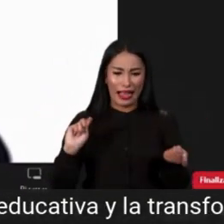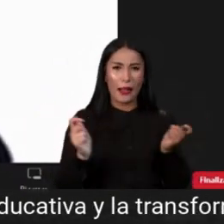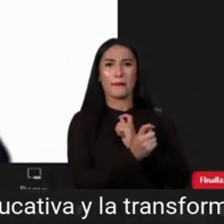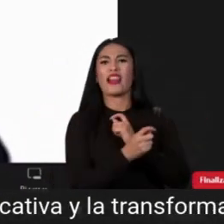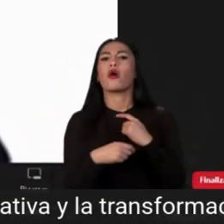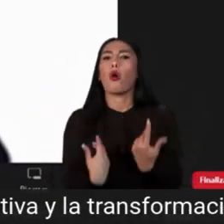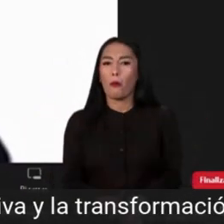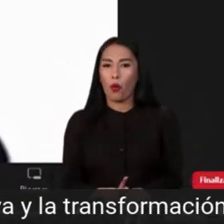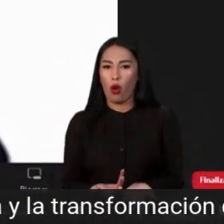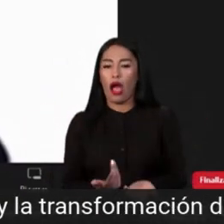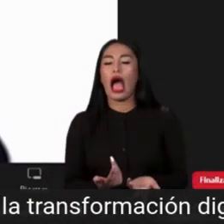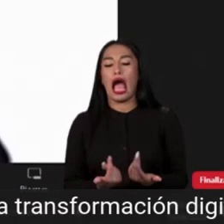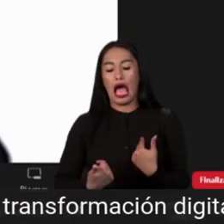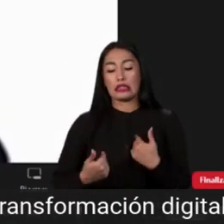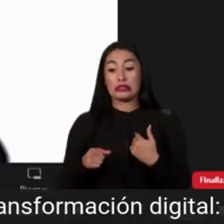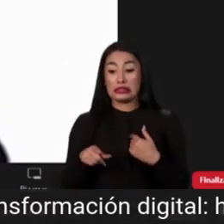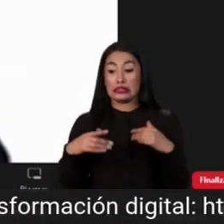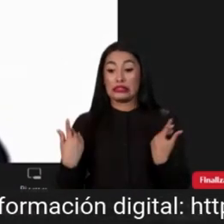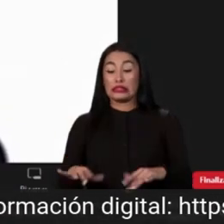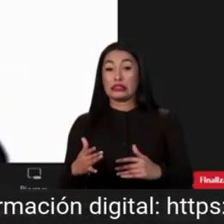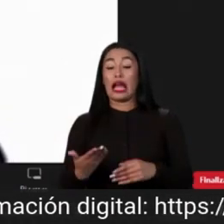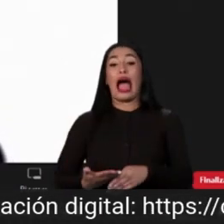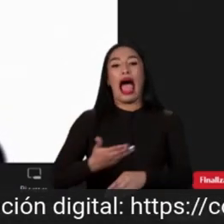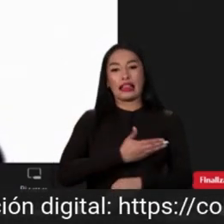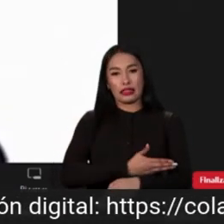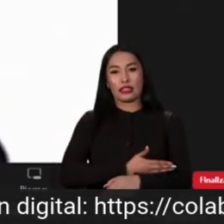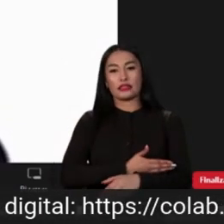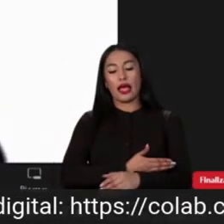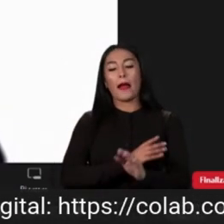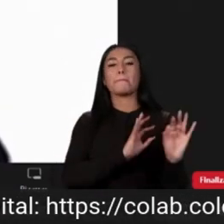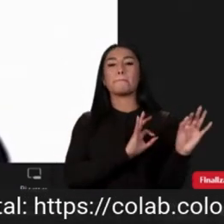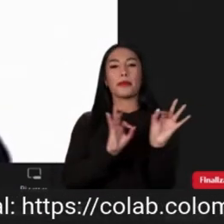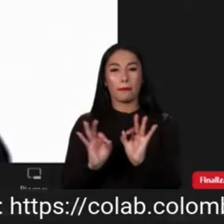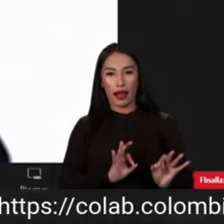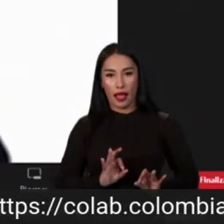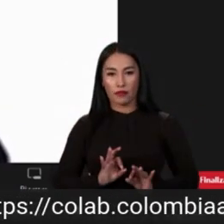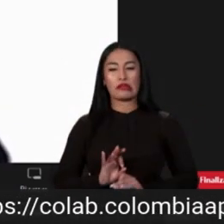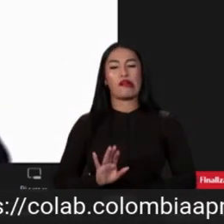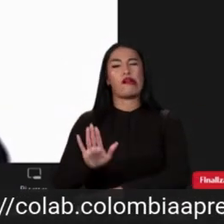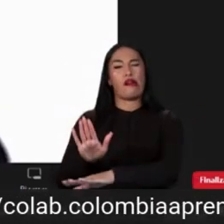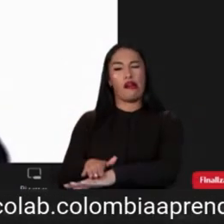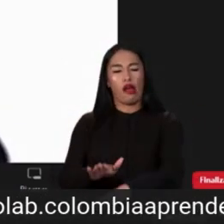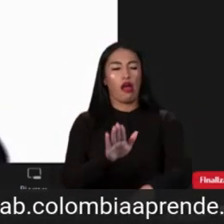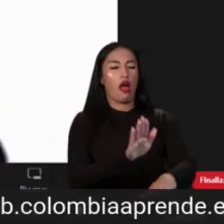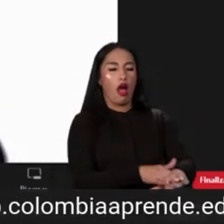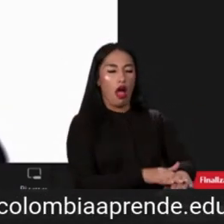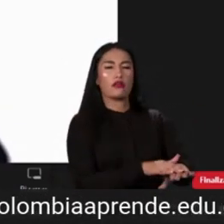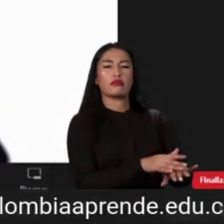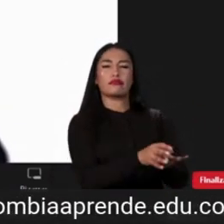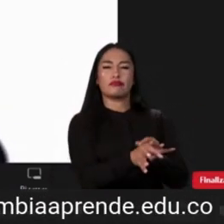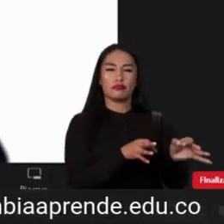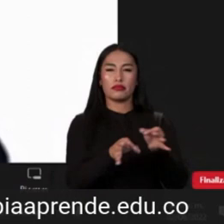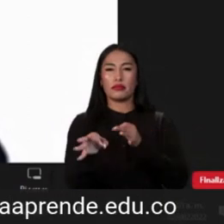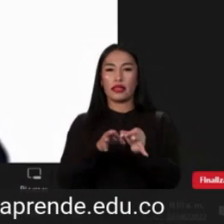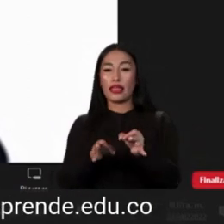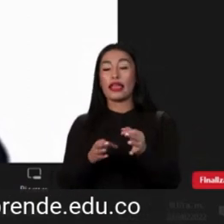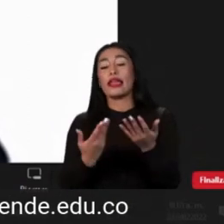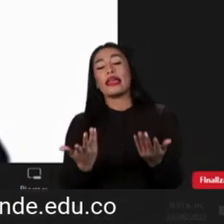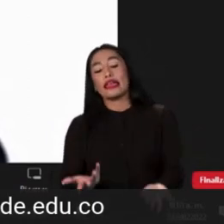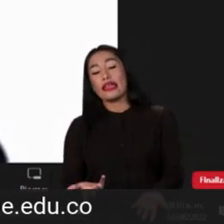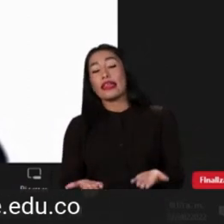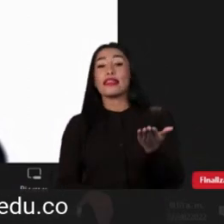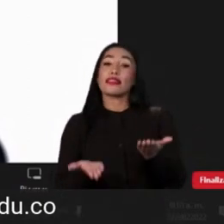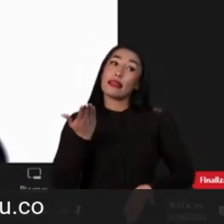es preparar a la organización para el cambio. Aquí también depende mucho de la cultura que tenga